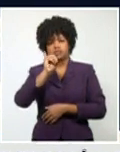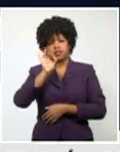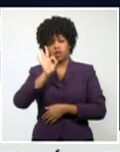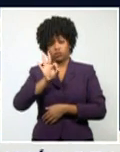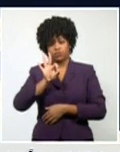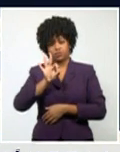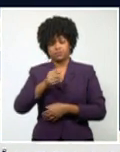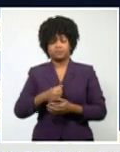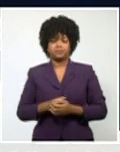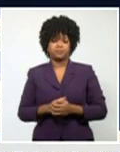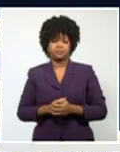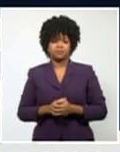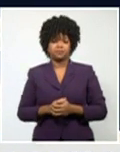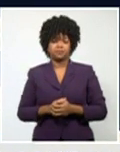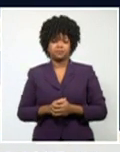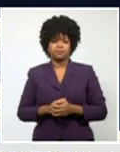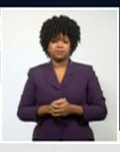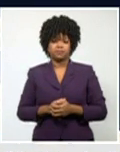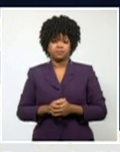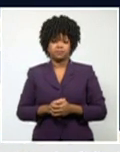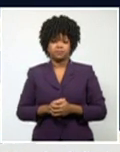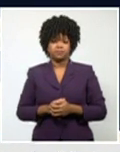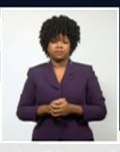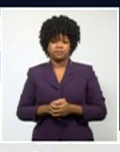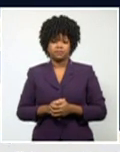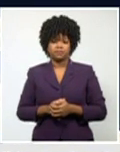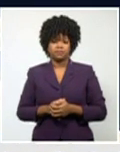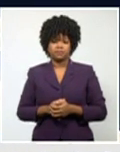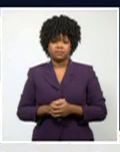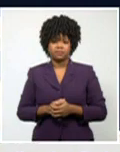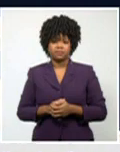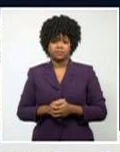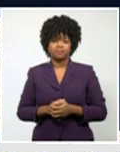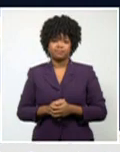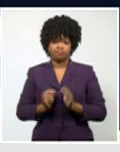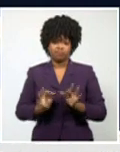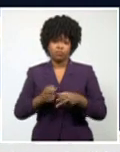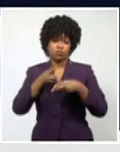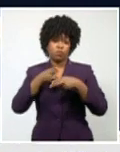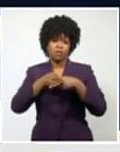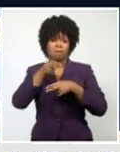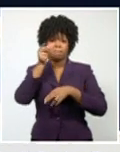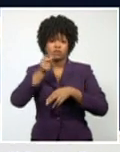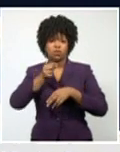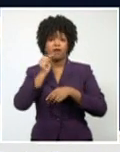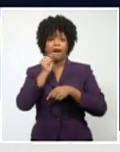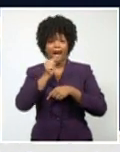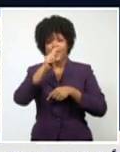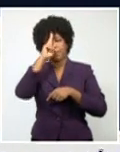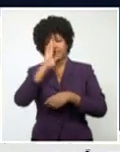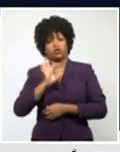268. O sea, esto es lo que se le llaman los pacientes activos. Están confirmados con la